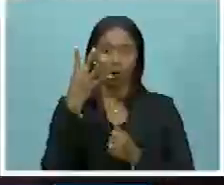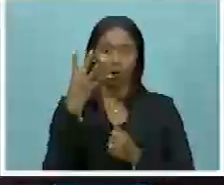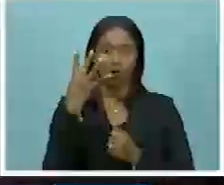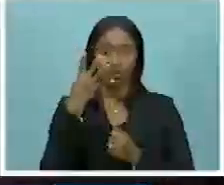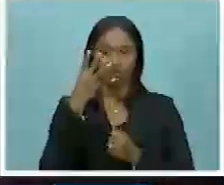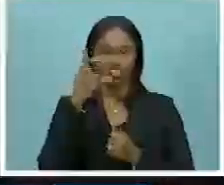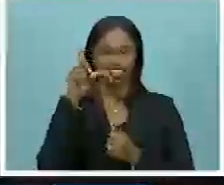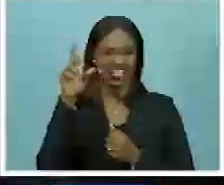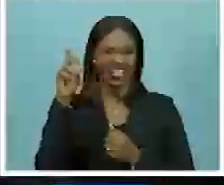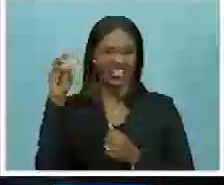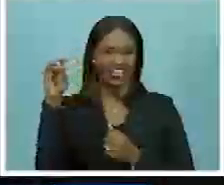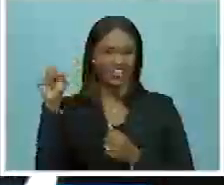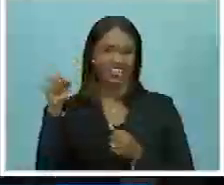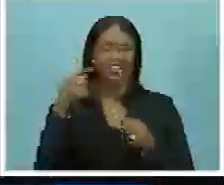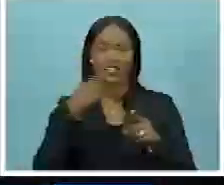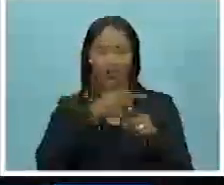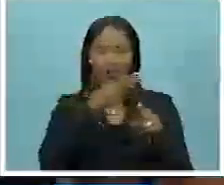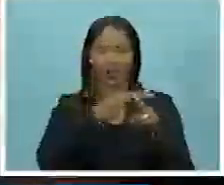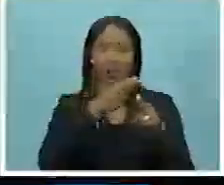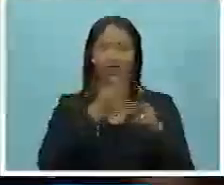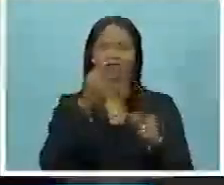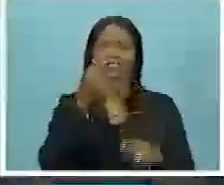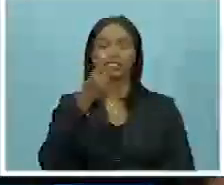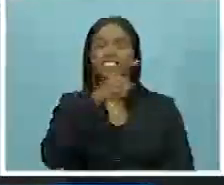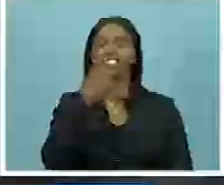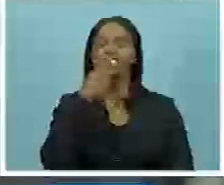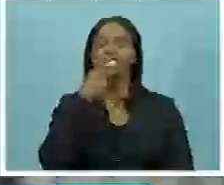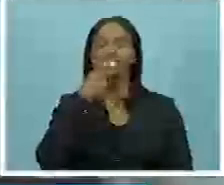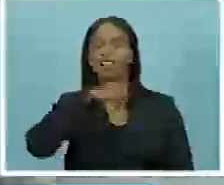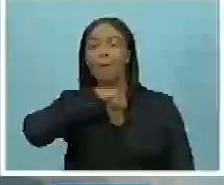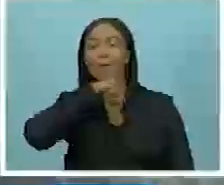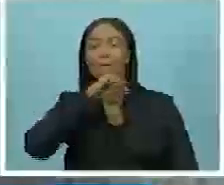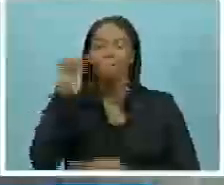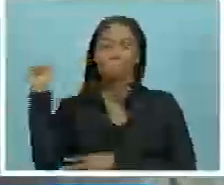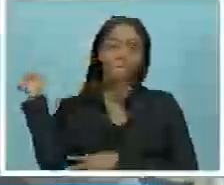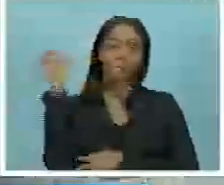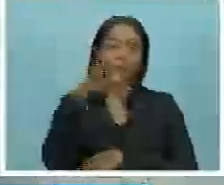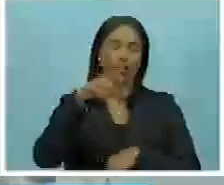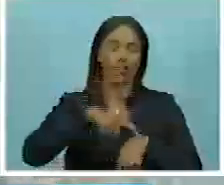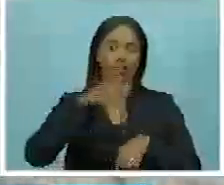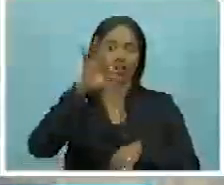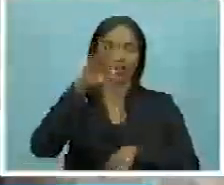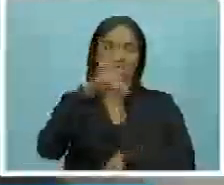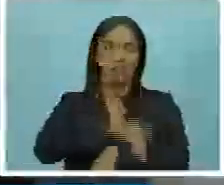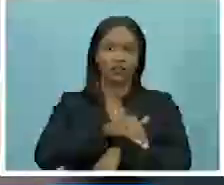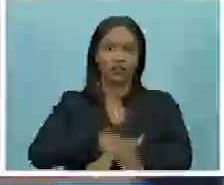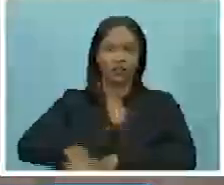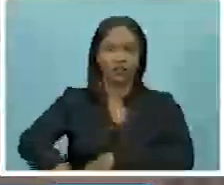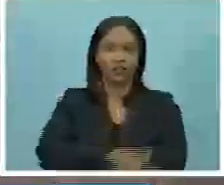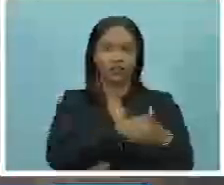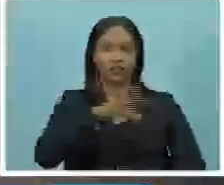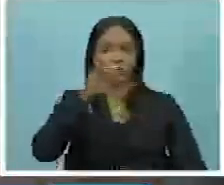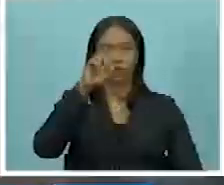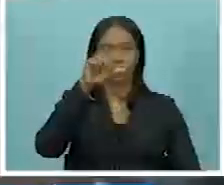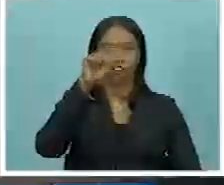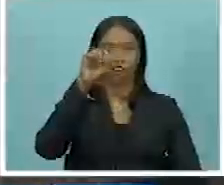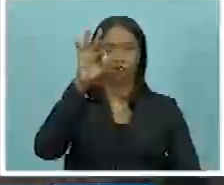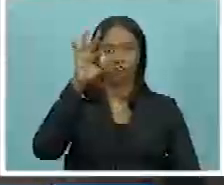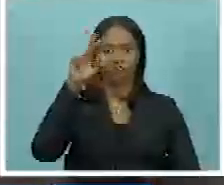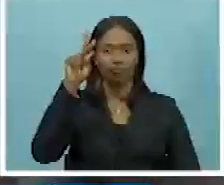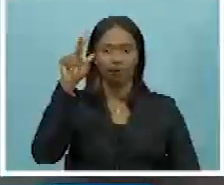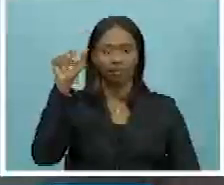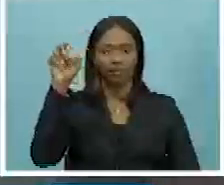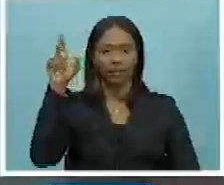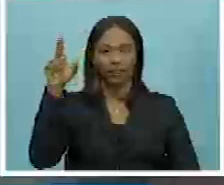una piedra al cristal izquierdo del vehículo en que viajaba la mujer, pasada las 9 de la noche por la calle Olof Palme, esquina Núñez